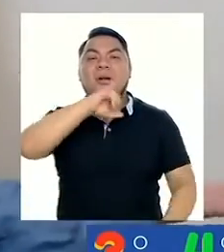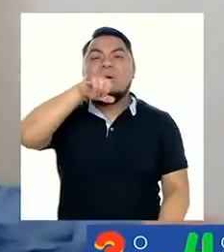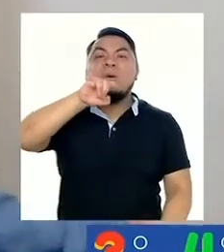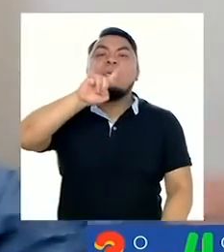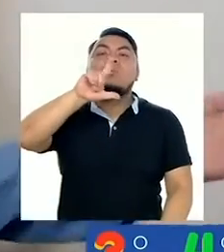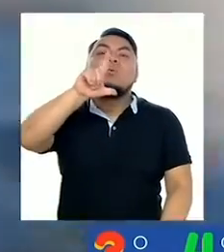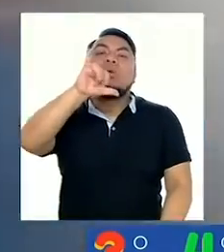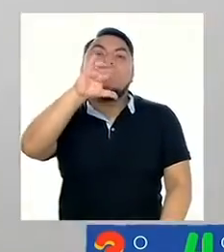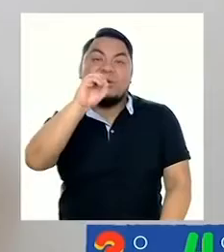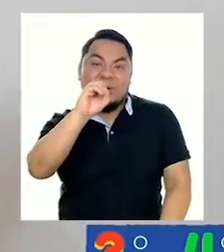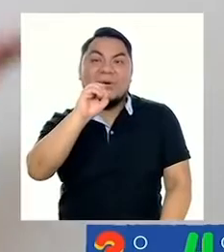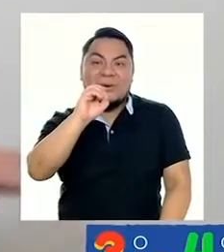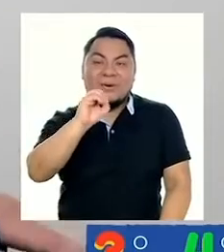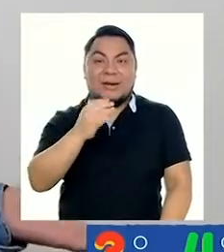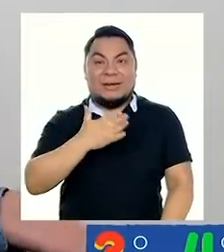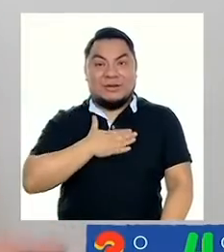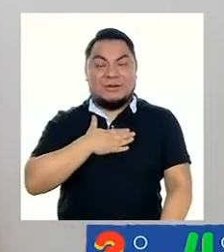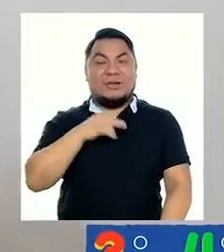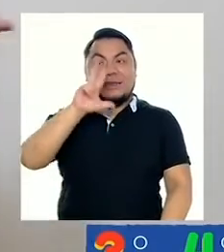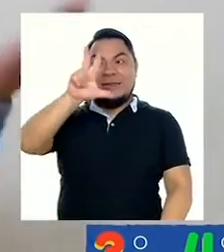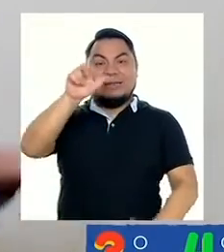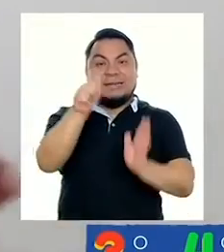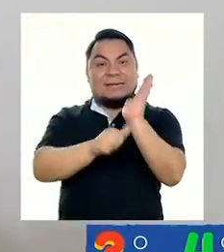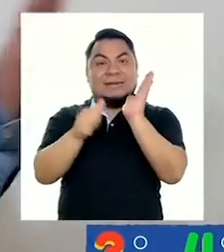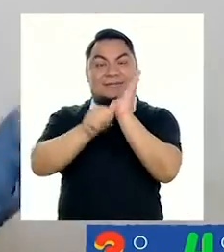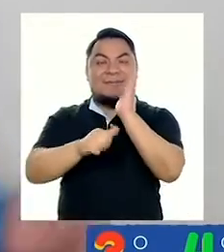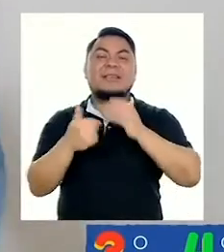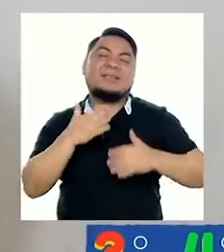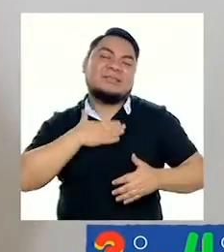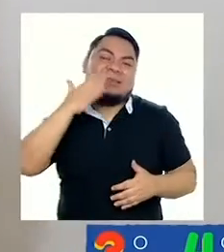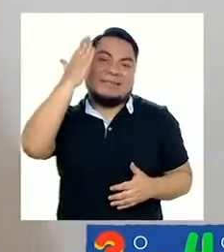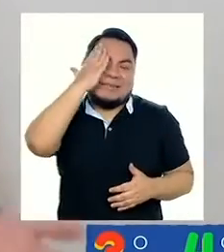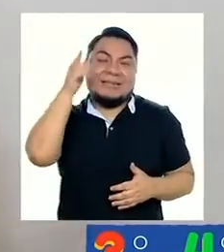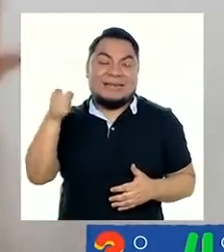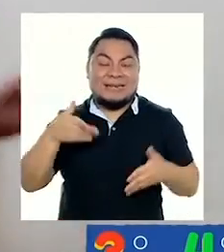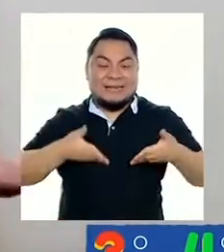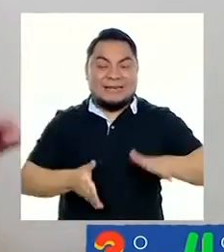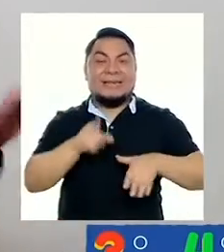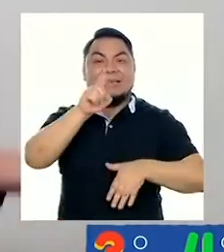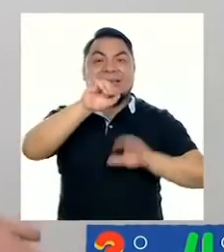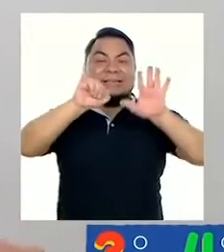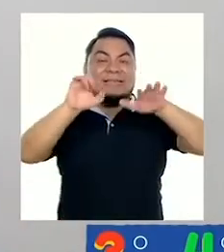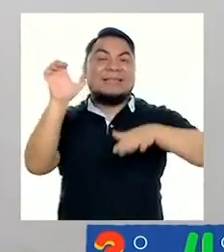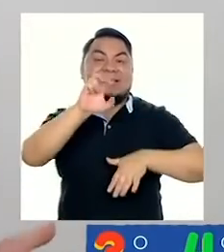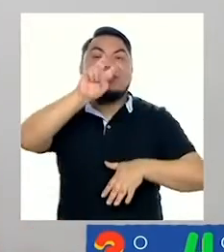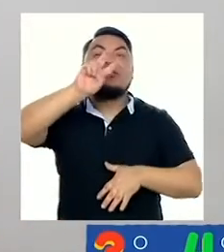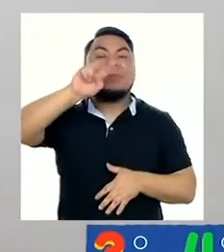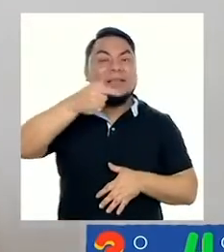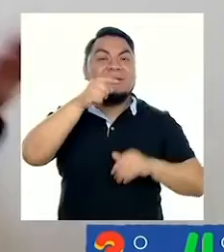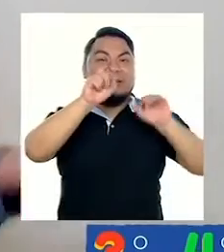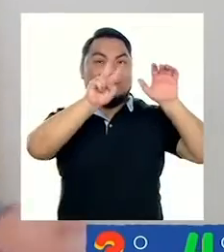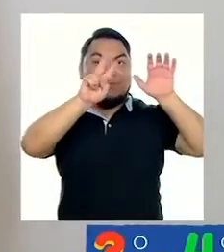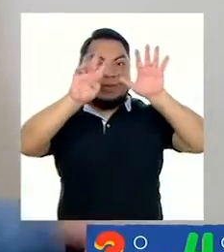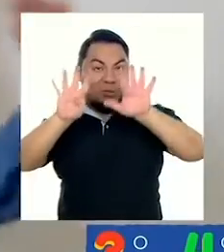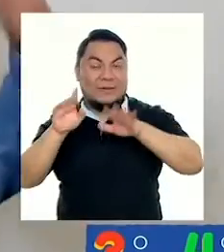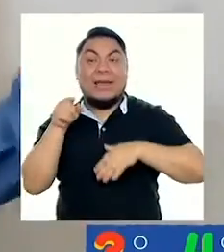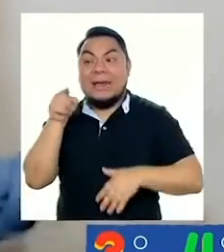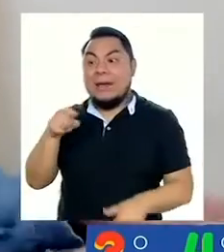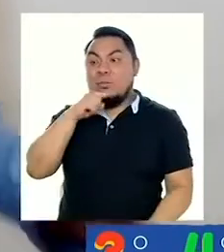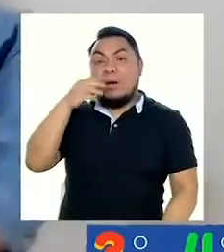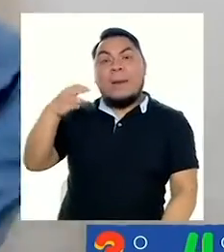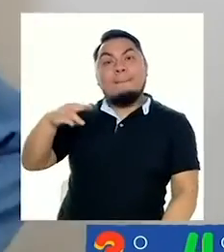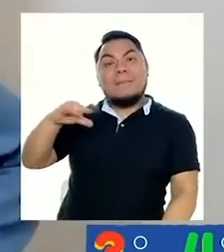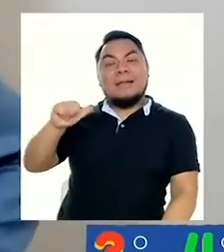Julio Miller Condeso Mori. Tengo 3 hermanos. Joseph, que nació el 16 de enero de 1999. Melanie,